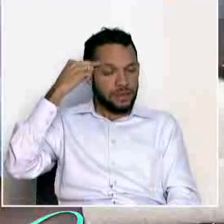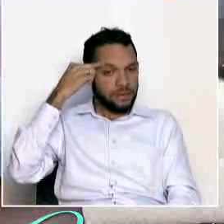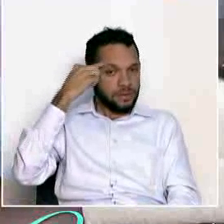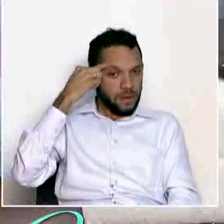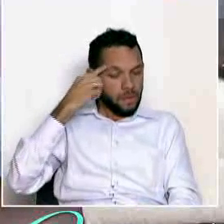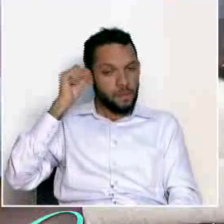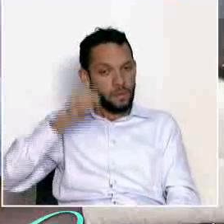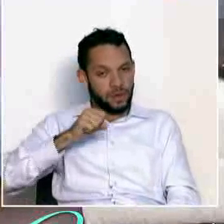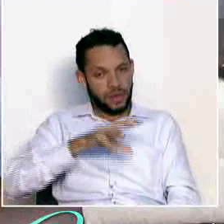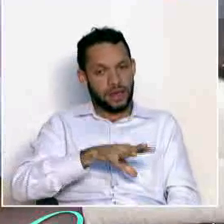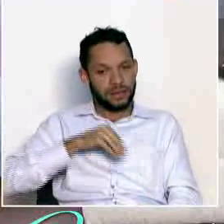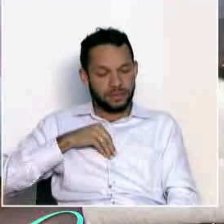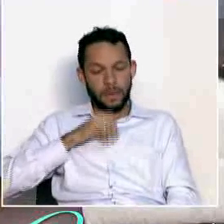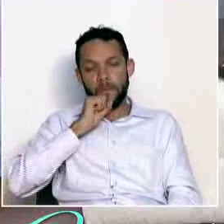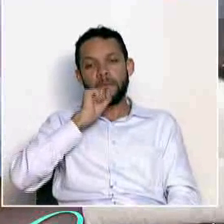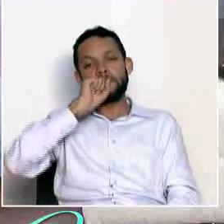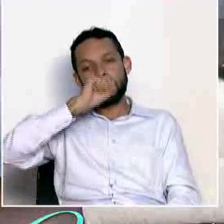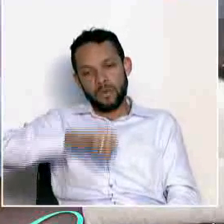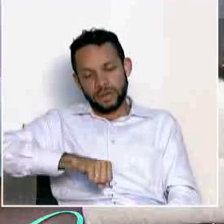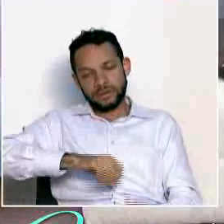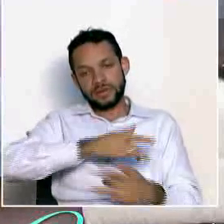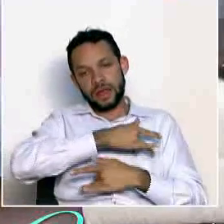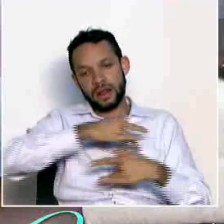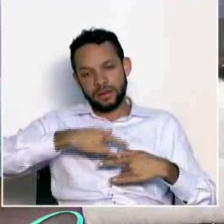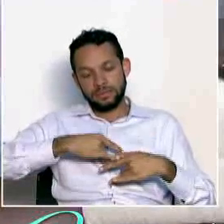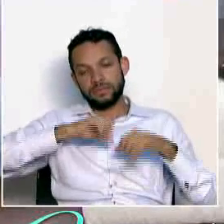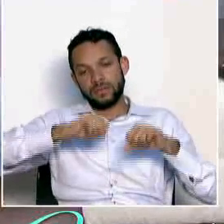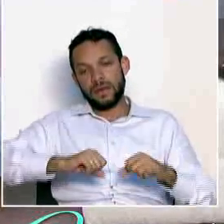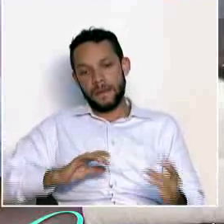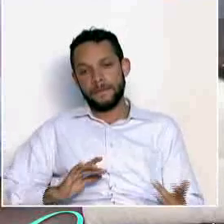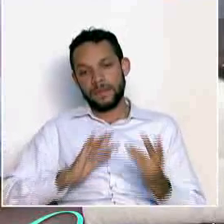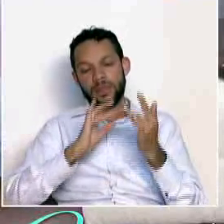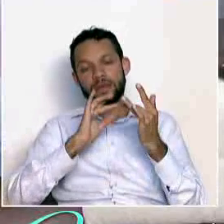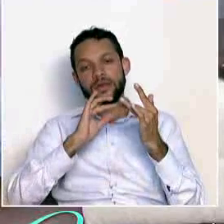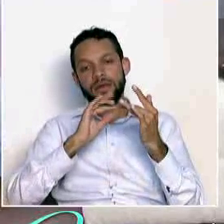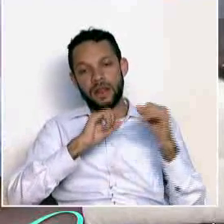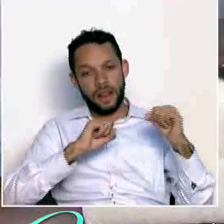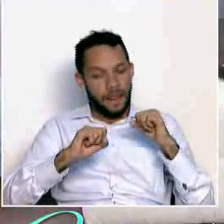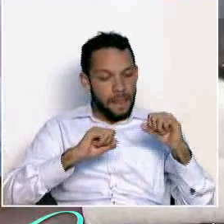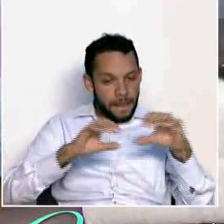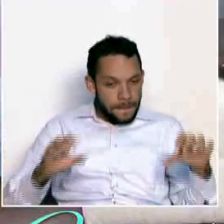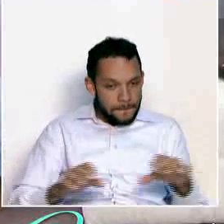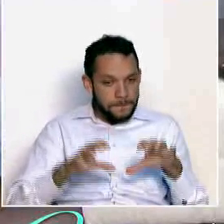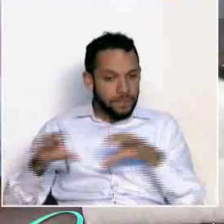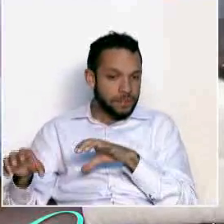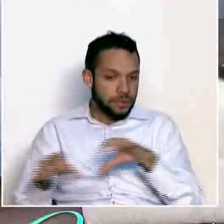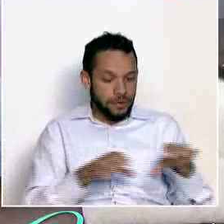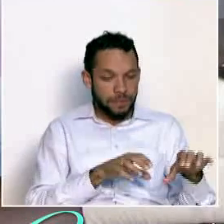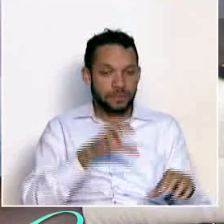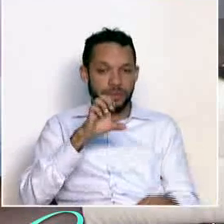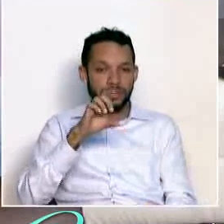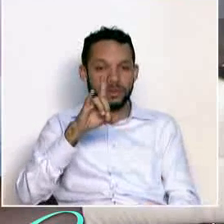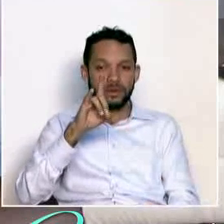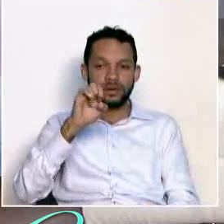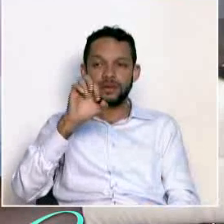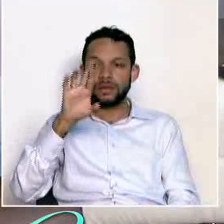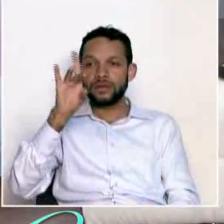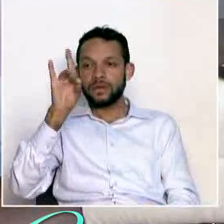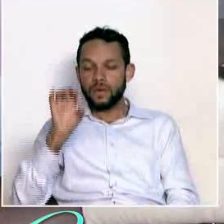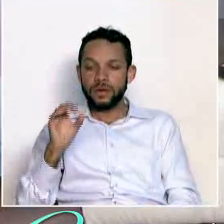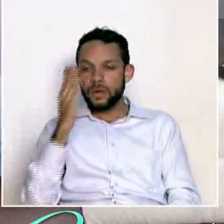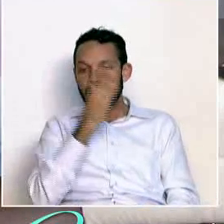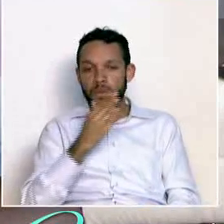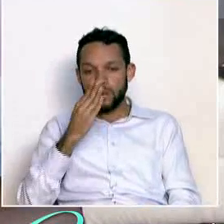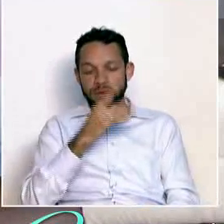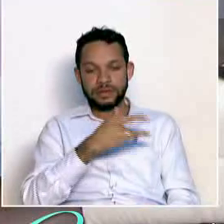la predisposición, obviamente va a ser más receptivo a este tipo de procedimientos. Eduardo muestra efectivamente todo este tipo